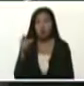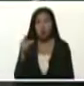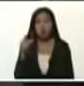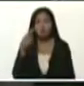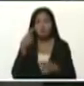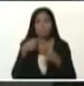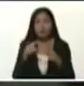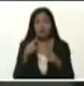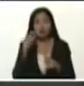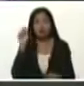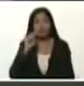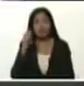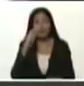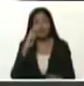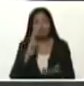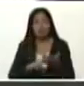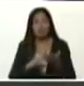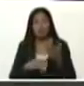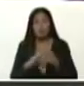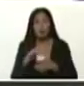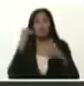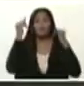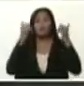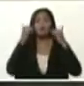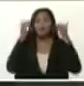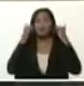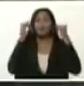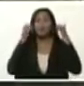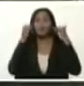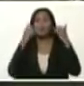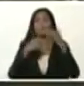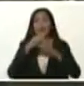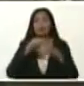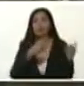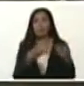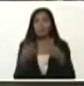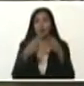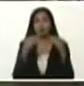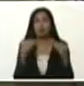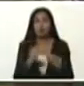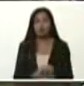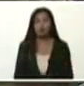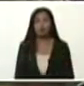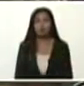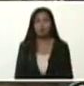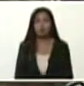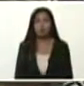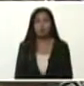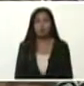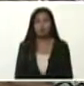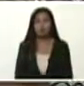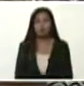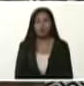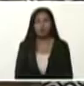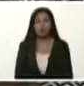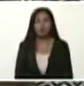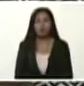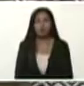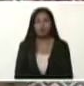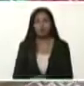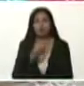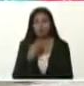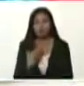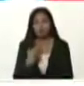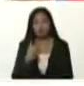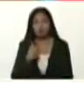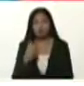Pero lo que sí es cierto es que nos vamos para la discoteca. Están invitados. ¿Mm? Bueno, hemos, fíjense ustedes,